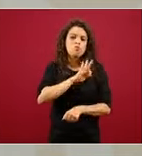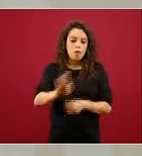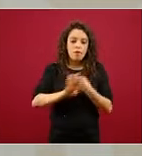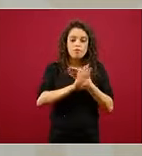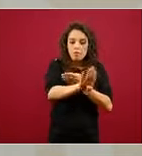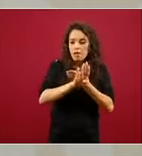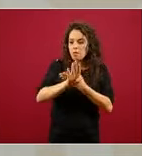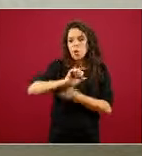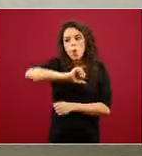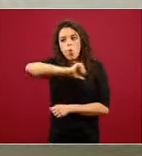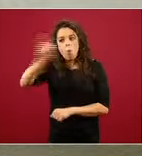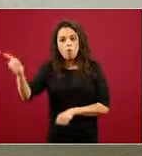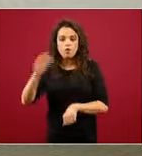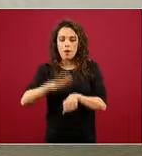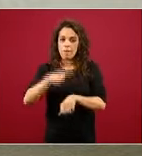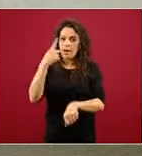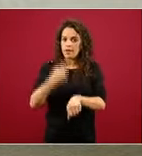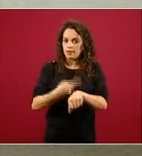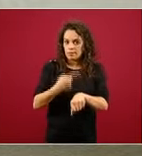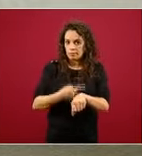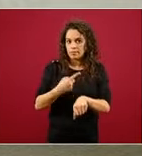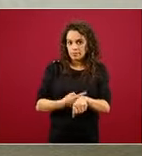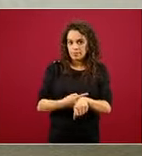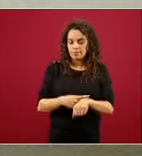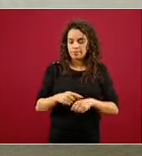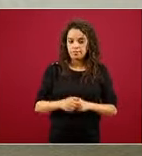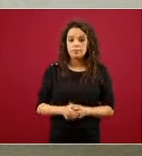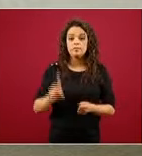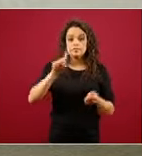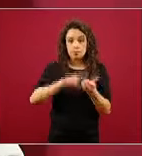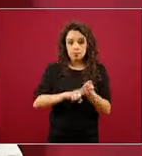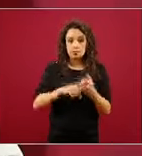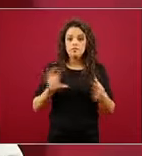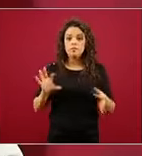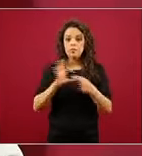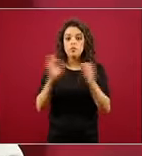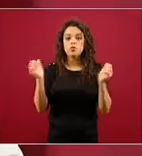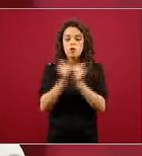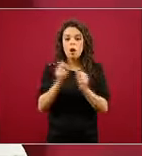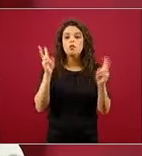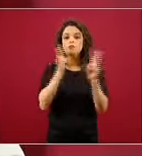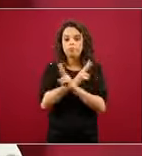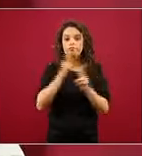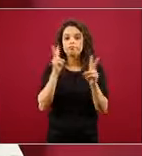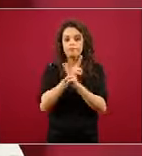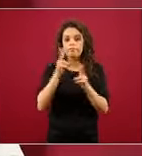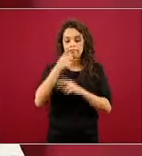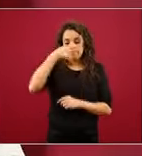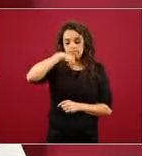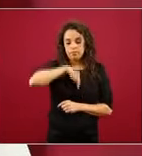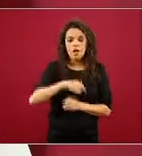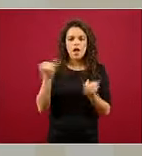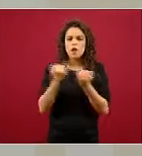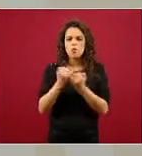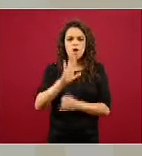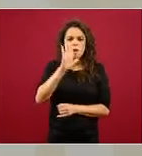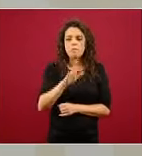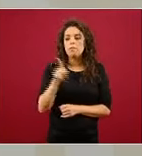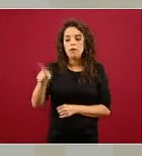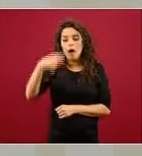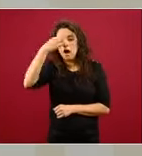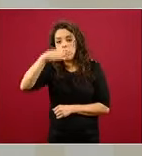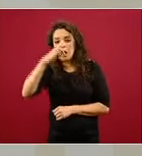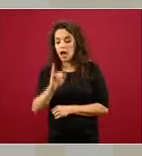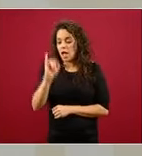otras enfermedades, como pueden ser otras enfermedades respiratorias, incluido también influenza. Entonces, es parte de una generalidad